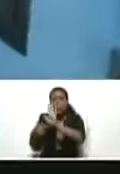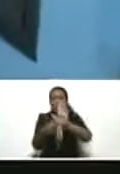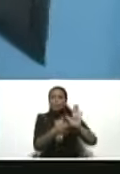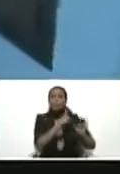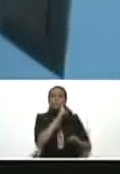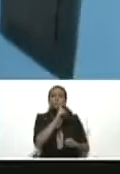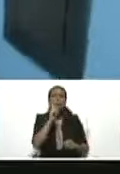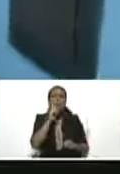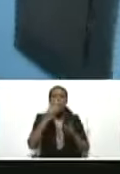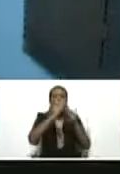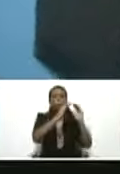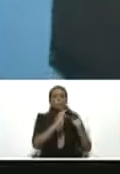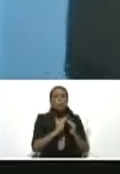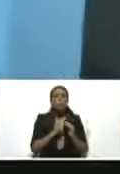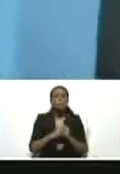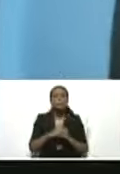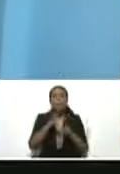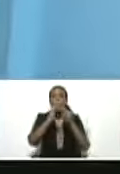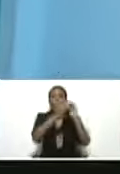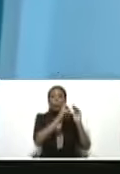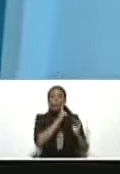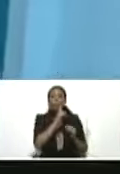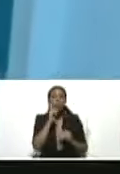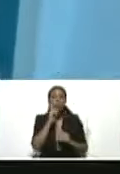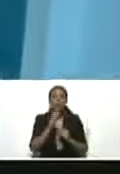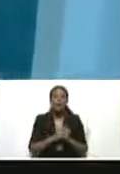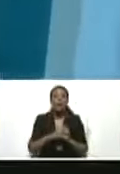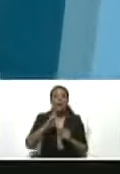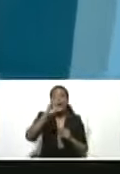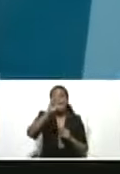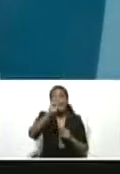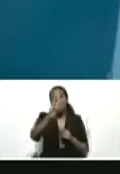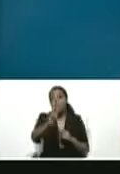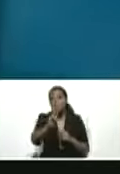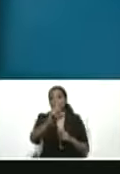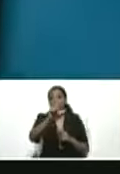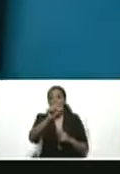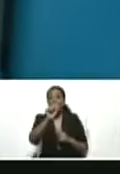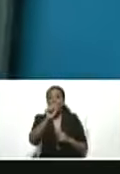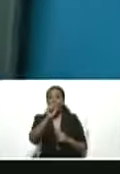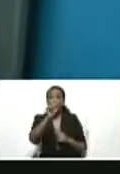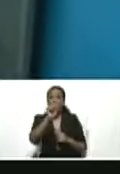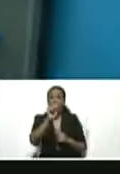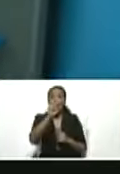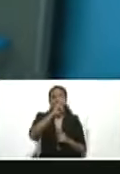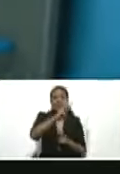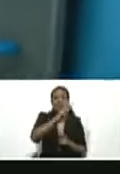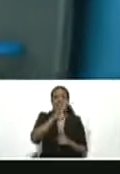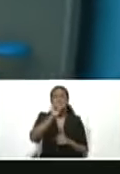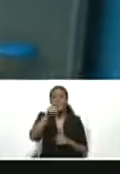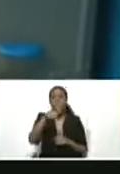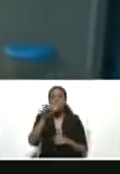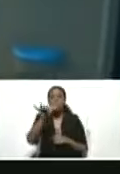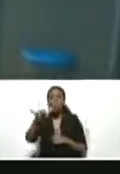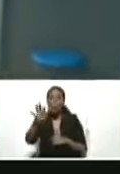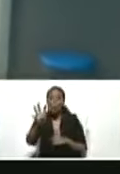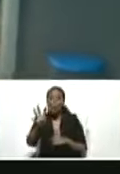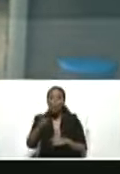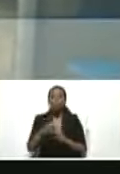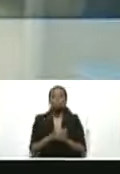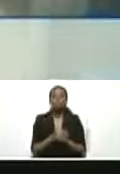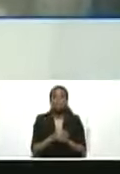llama la comunidad la comunidad se llama la comunidad de plata 3 y plata 4 correcto la comunidad una